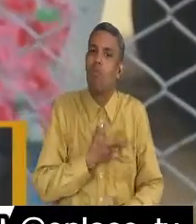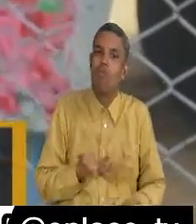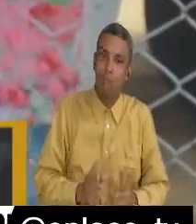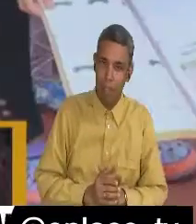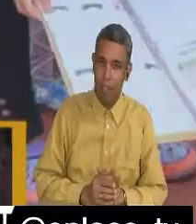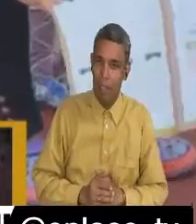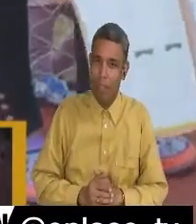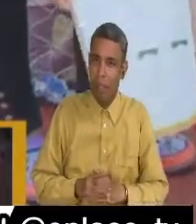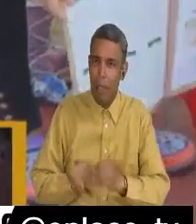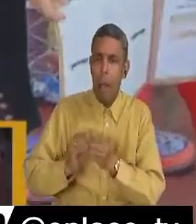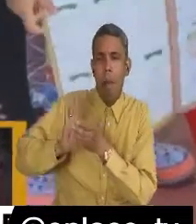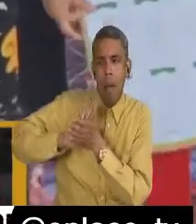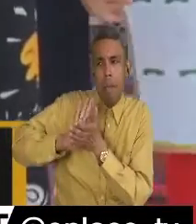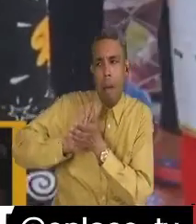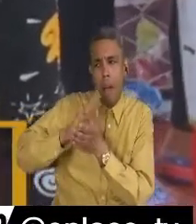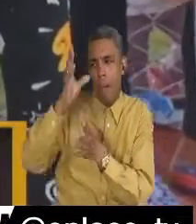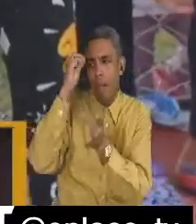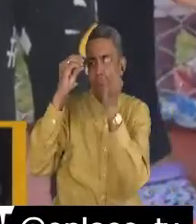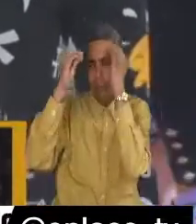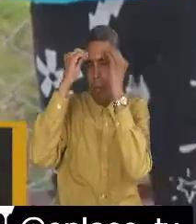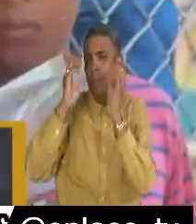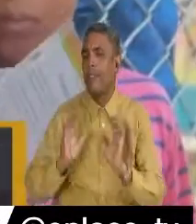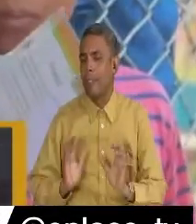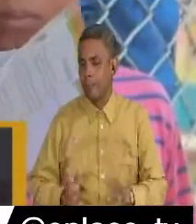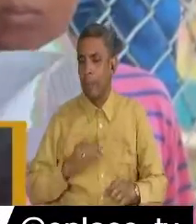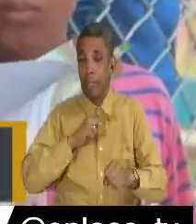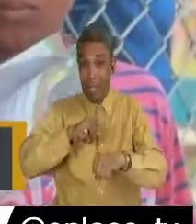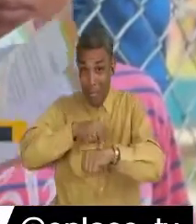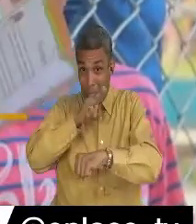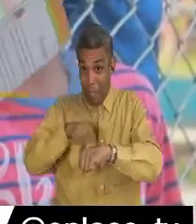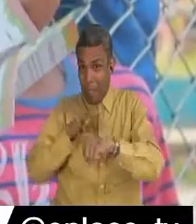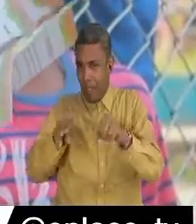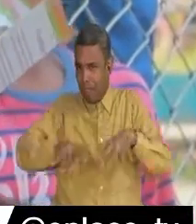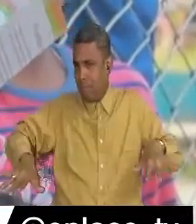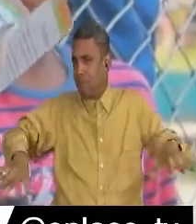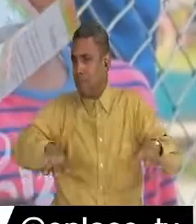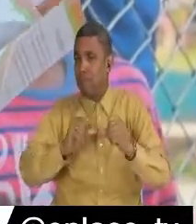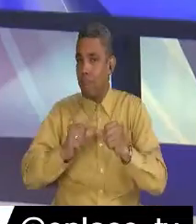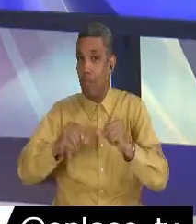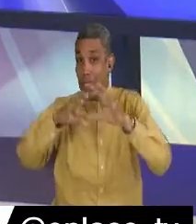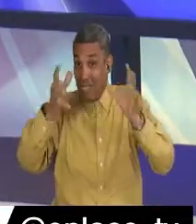acciones adquieren herramientas para trabajar por conservar el medio ambiente y cuidar el planeta.